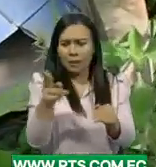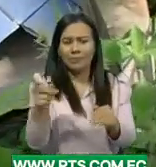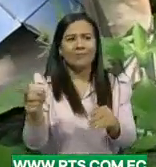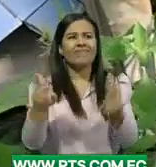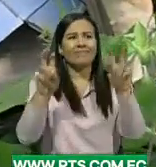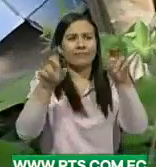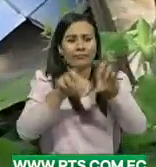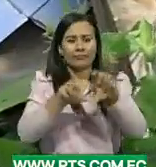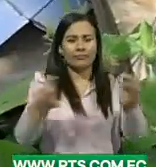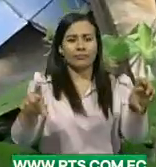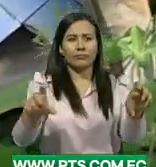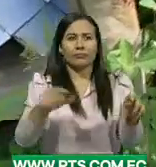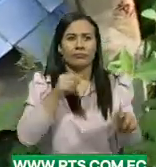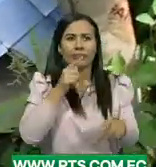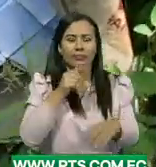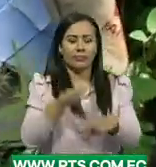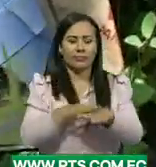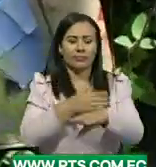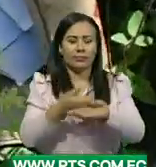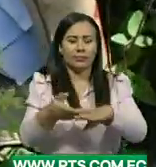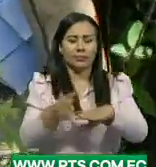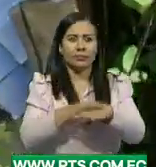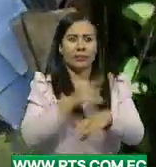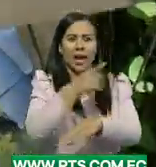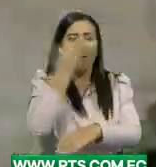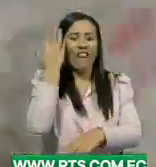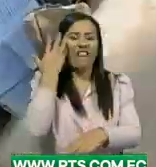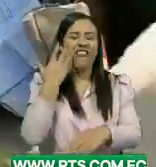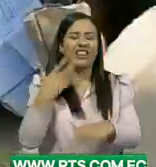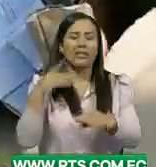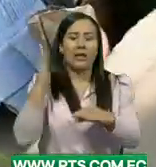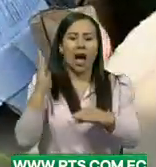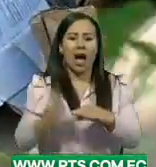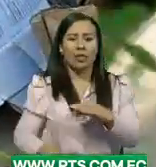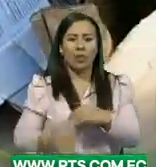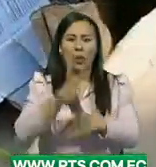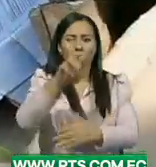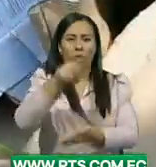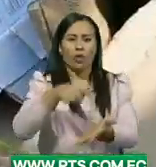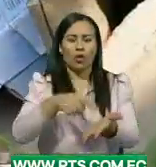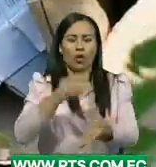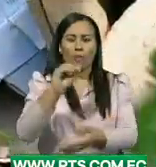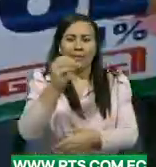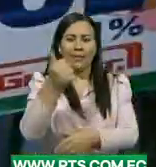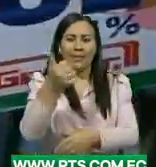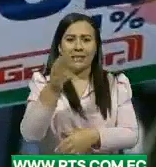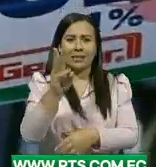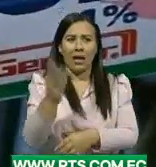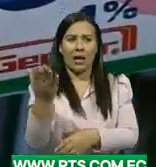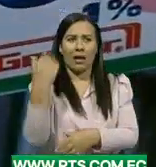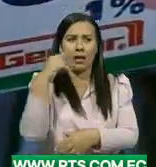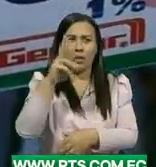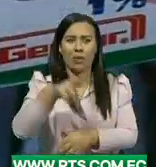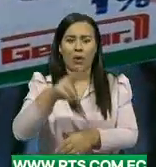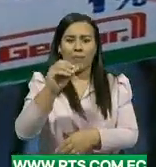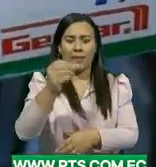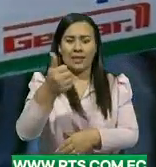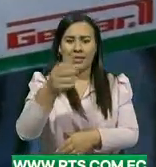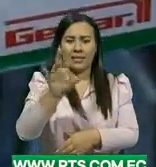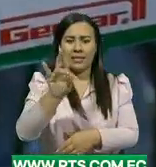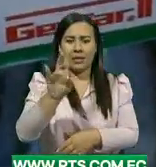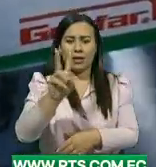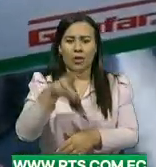medicamento encontrado es de uso dérmico y muestra la fecha de caducidad del 2016, 2017 y